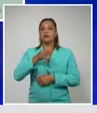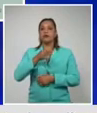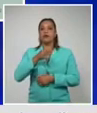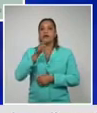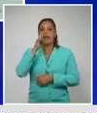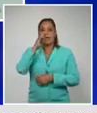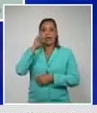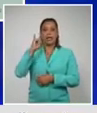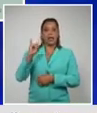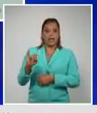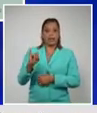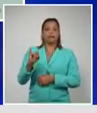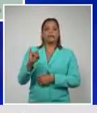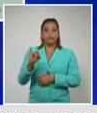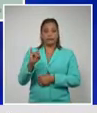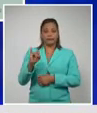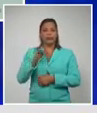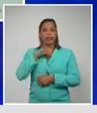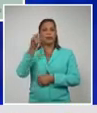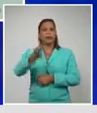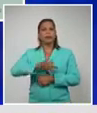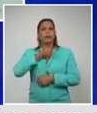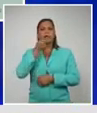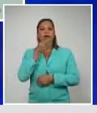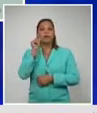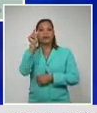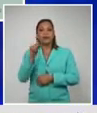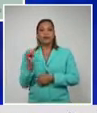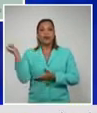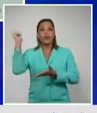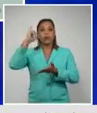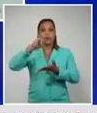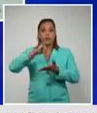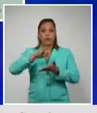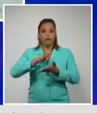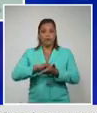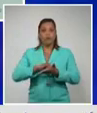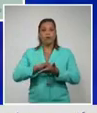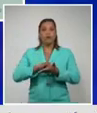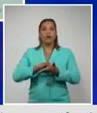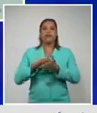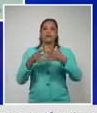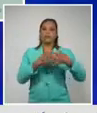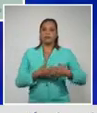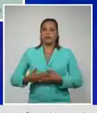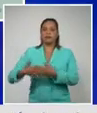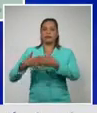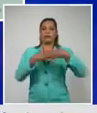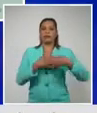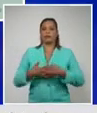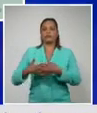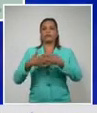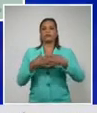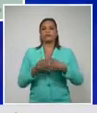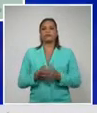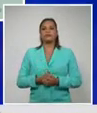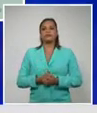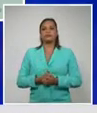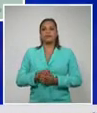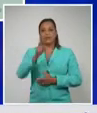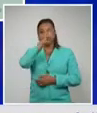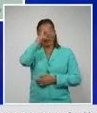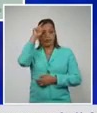que estamos hablando de un viajero cubano procedente de Estados Unidos. En Santi Espíritu